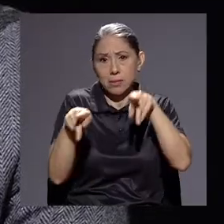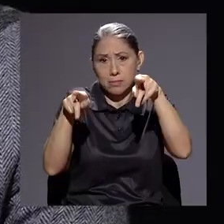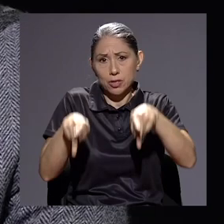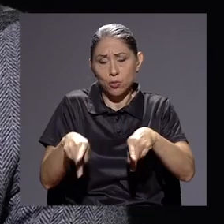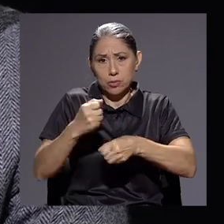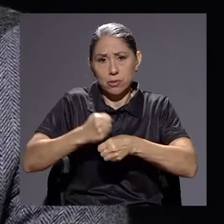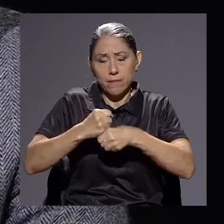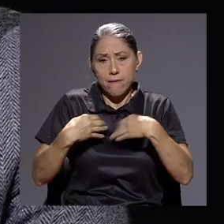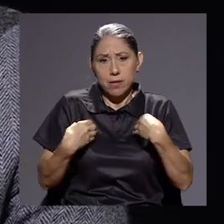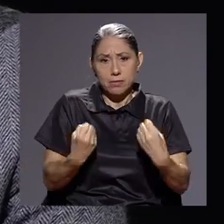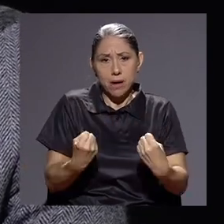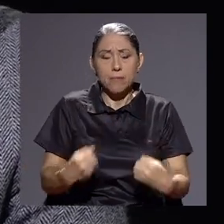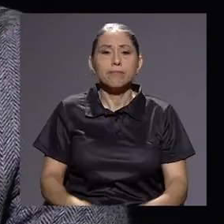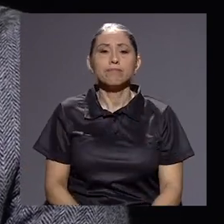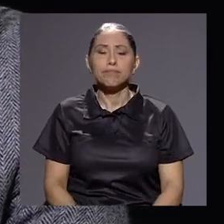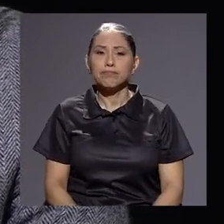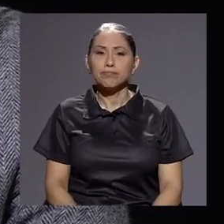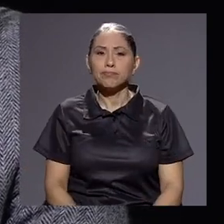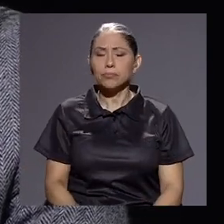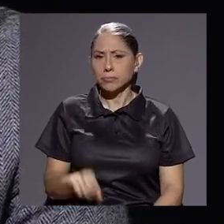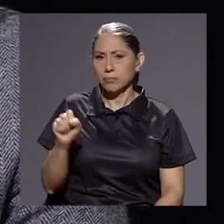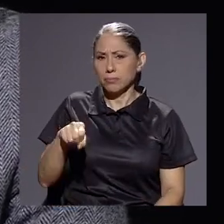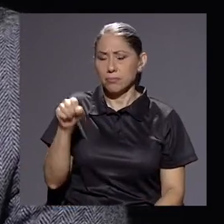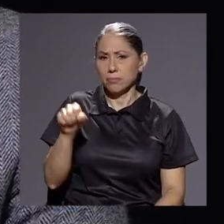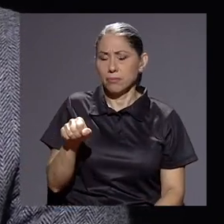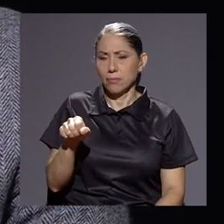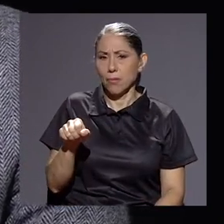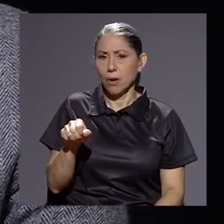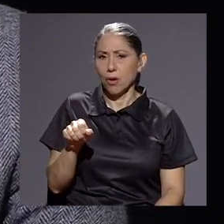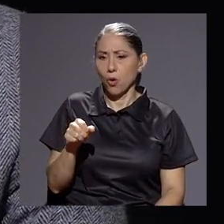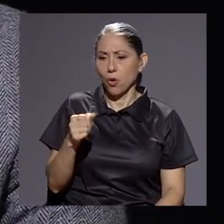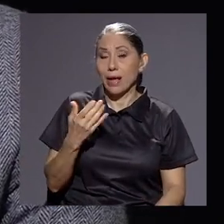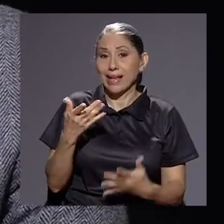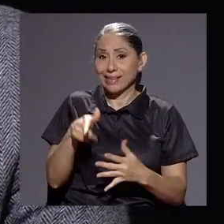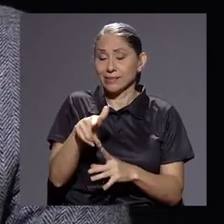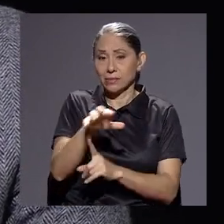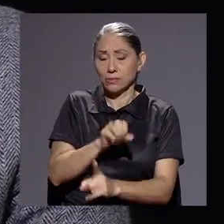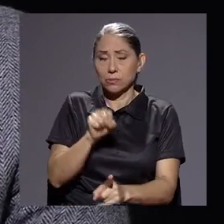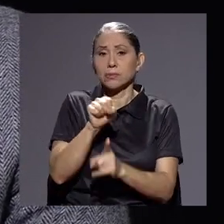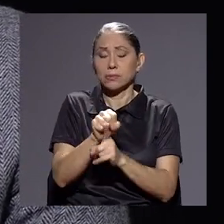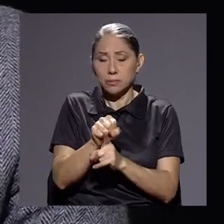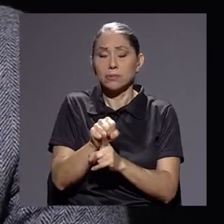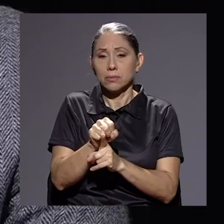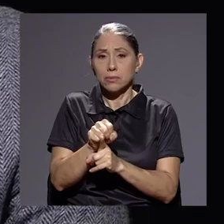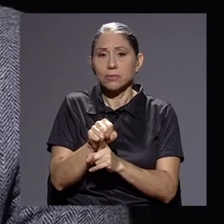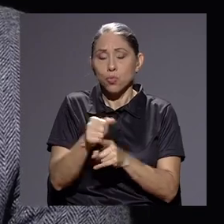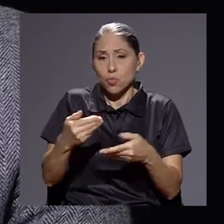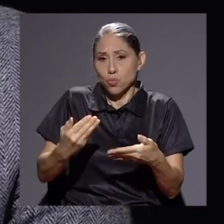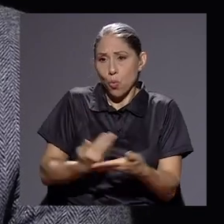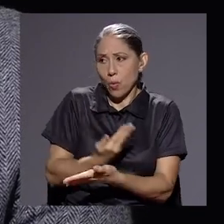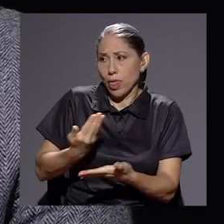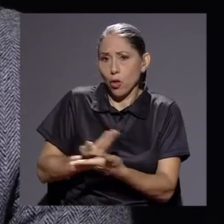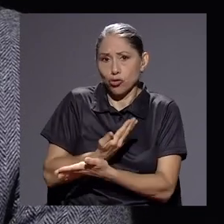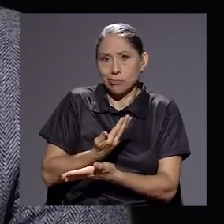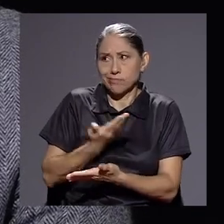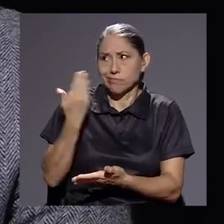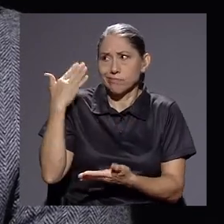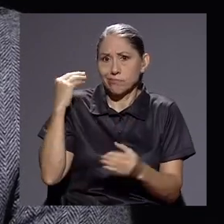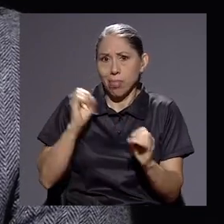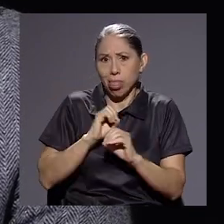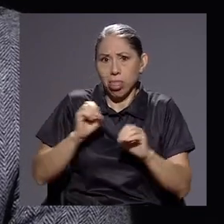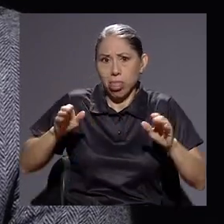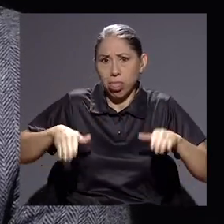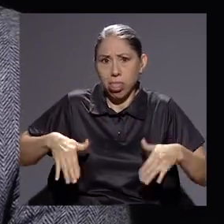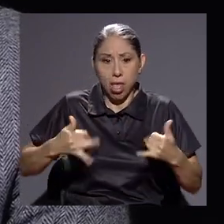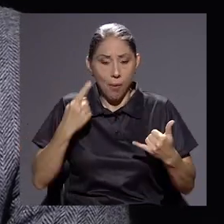porque como hablábamos al principio, esta es una situación, digámoslo, novedosa, en el sentido de